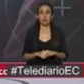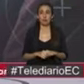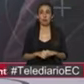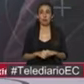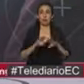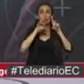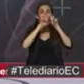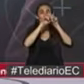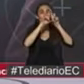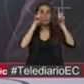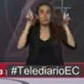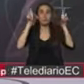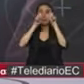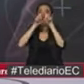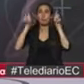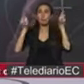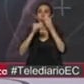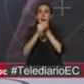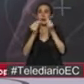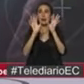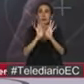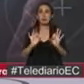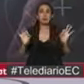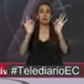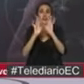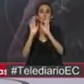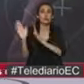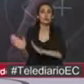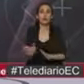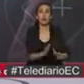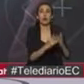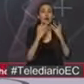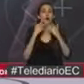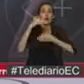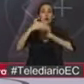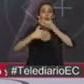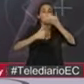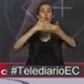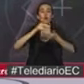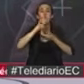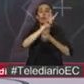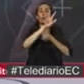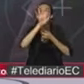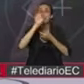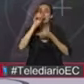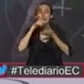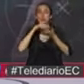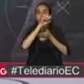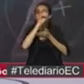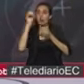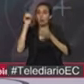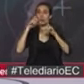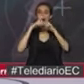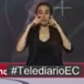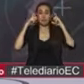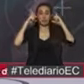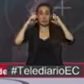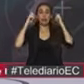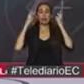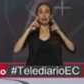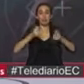se solidarizan con el mundo y el Ecuador. En sus fábricas se producirán 250 mil mascarillas diarias y donarán